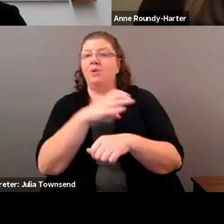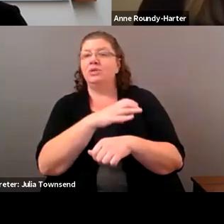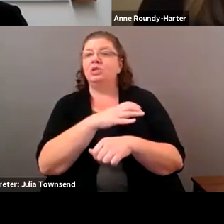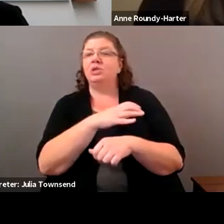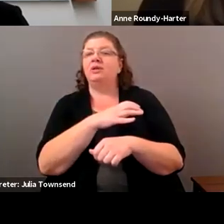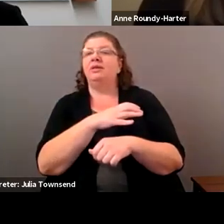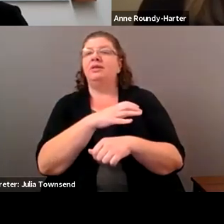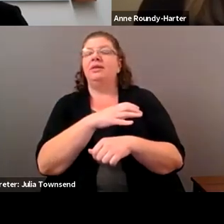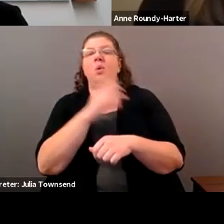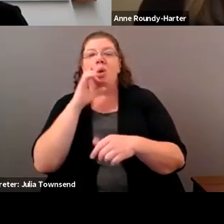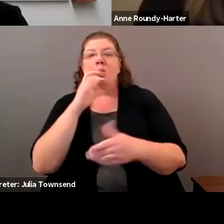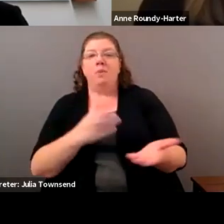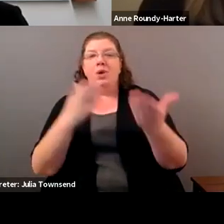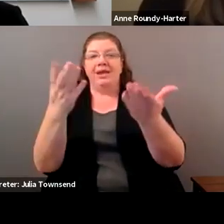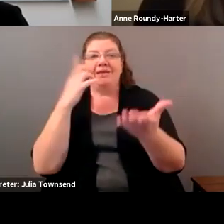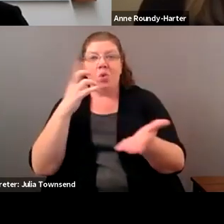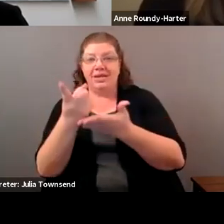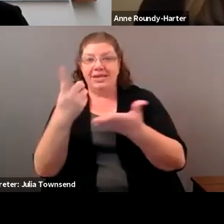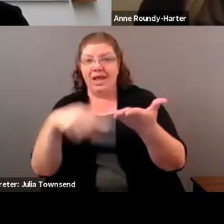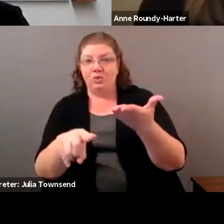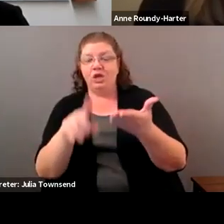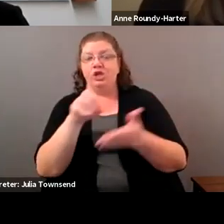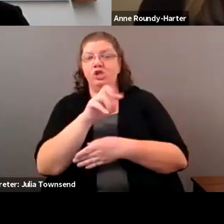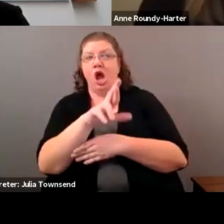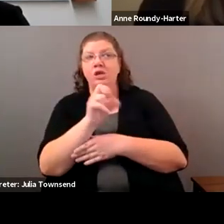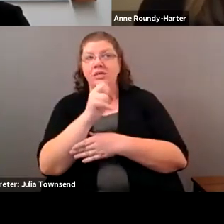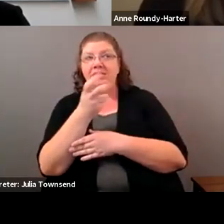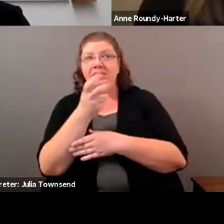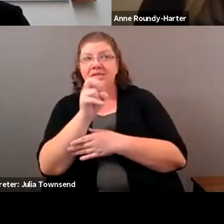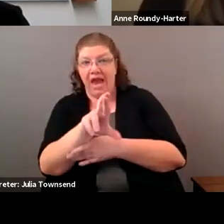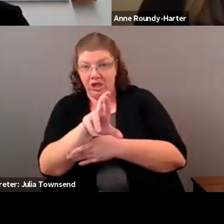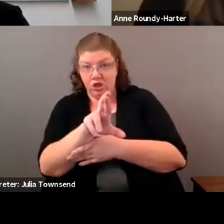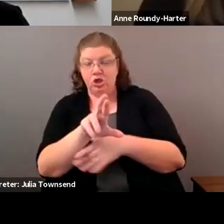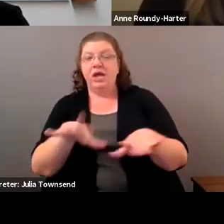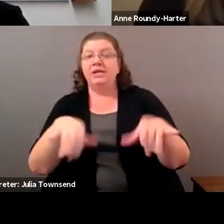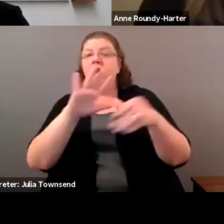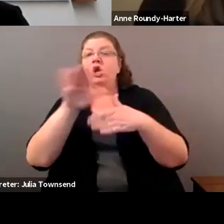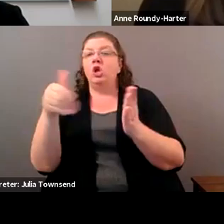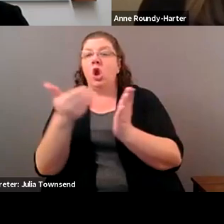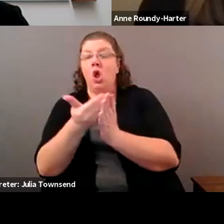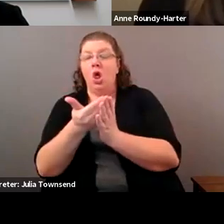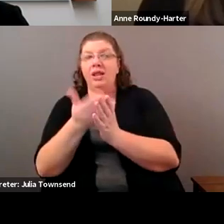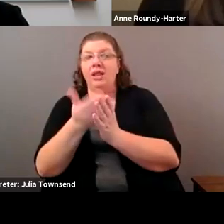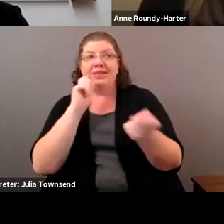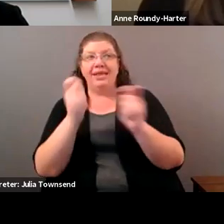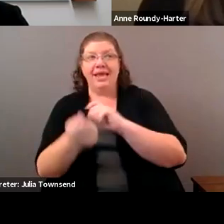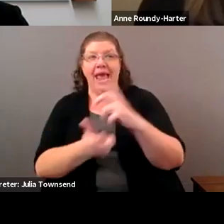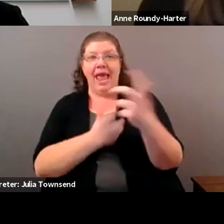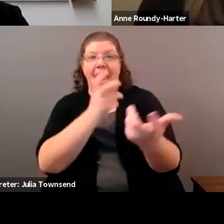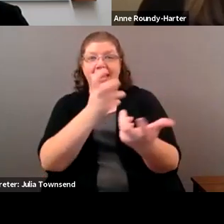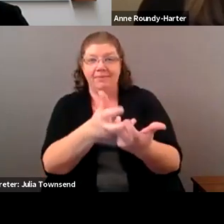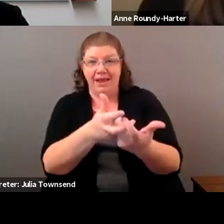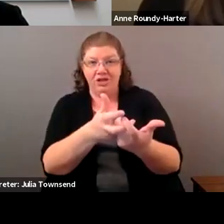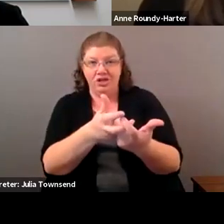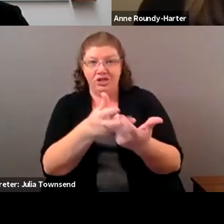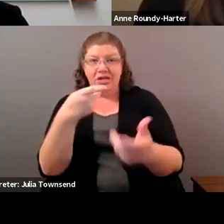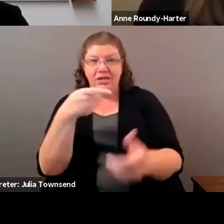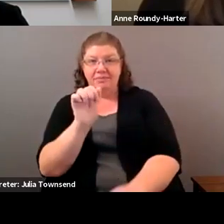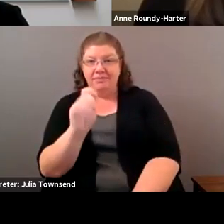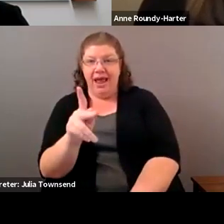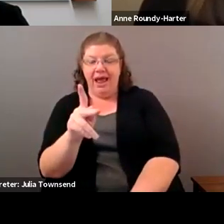educativos y vamos a traer esto la semana que entra el doctor snyder ha tomado lo que se llama las en los paquetes de